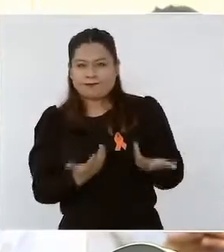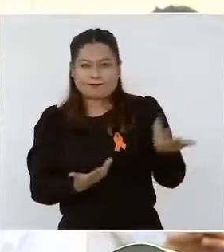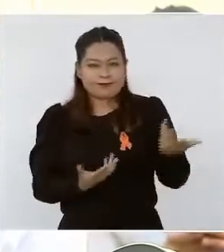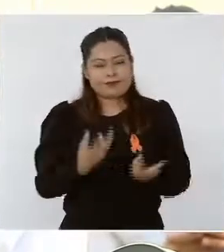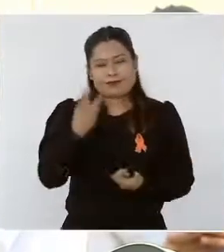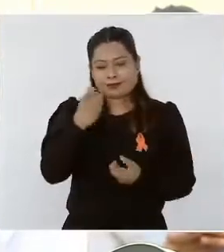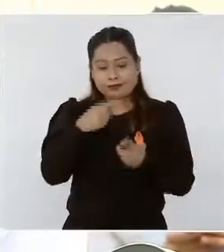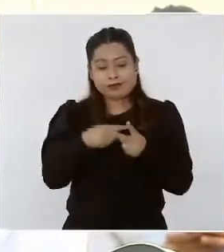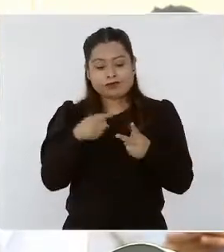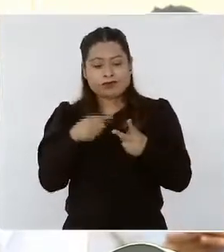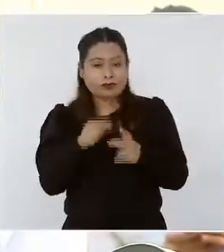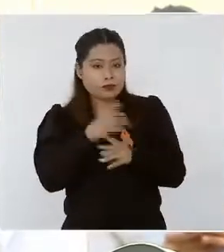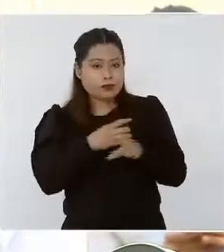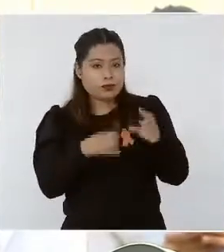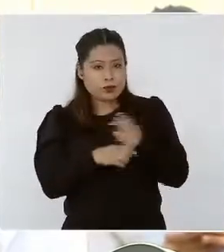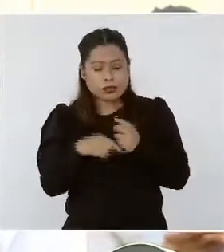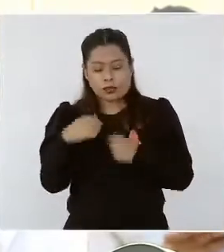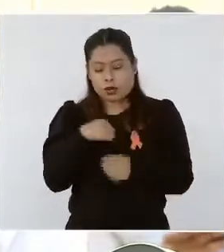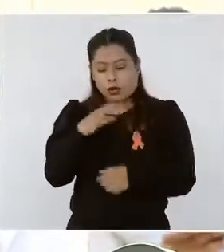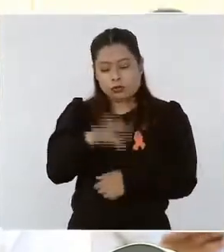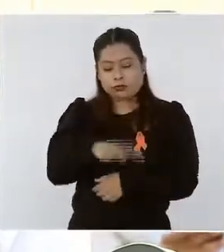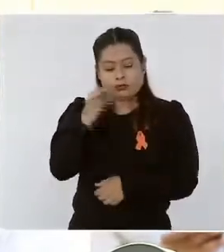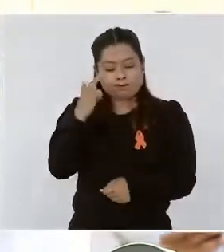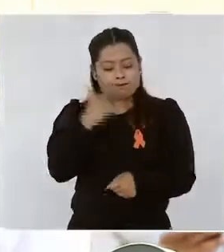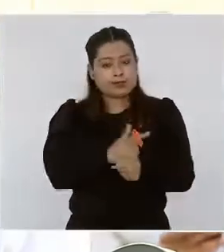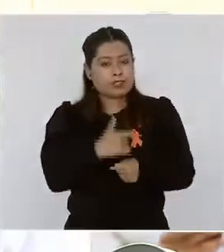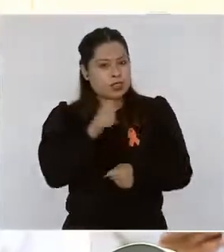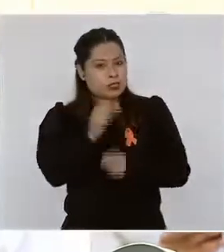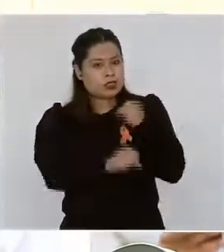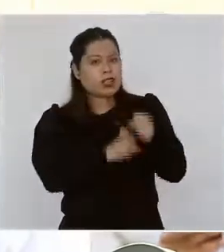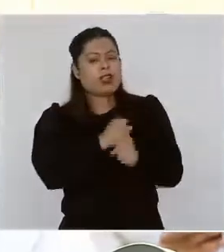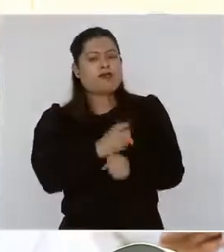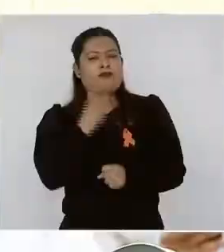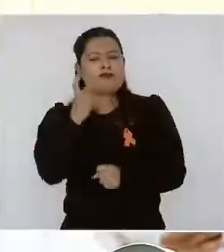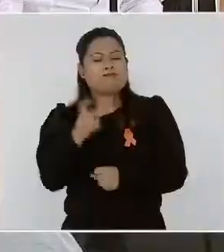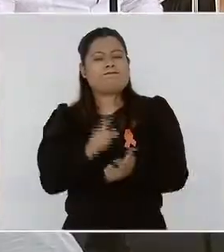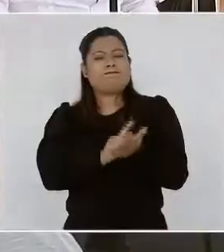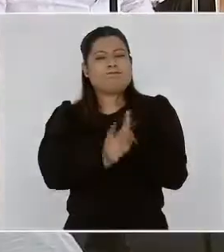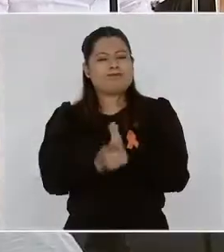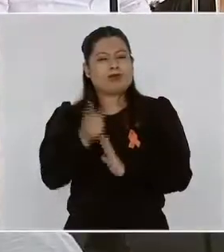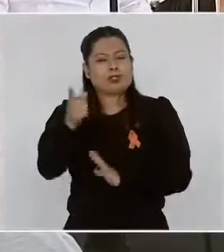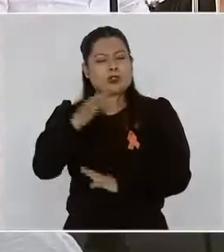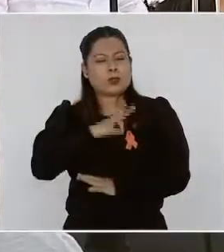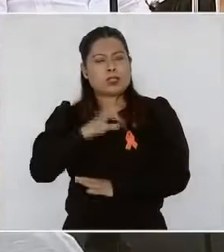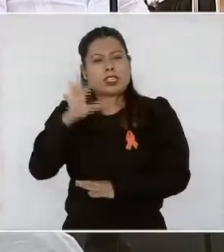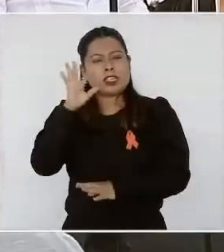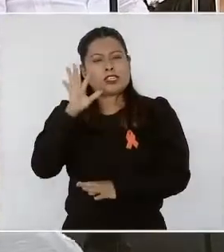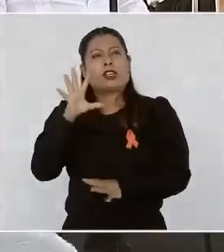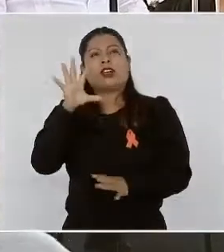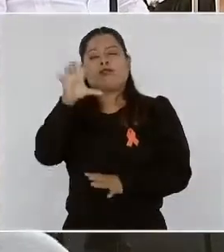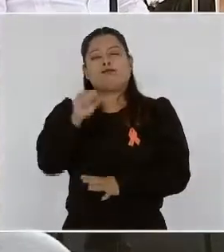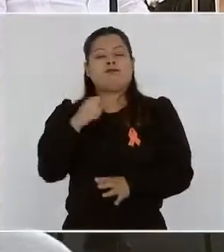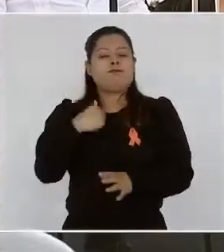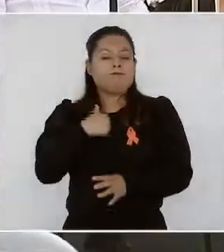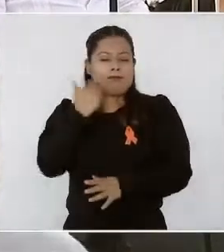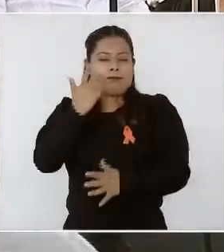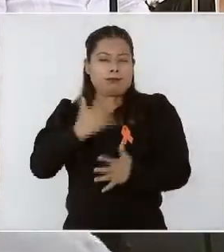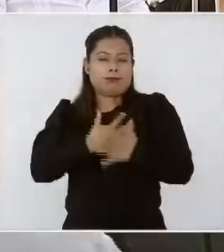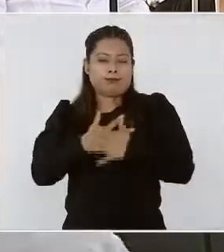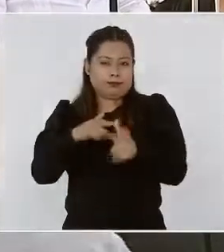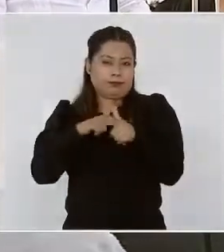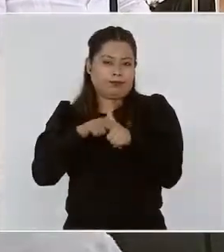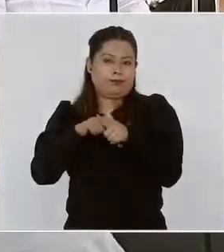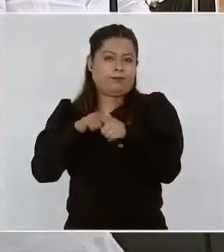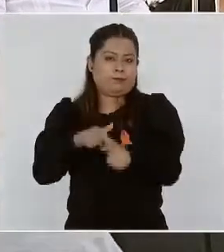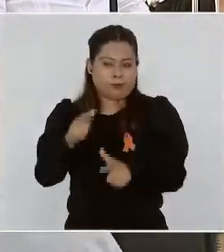tienes esas dos cosas que yo tuve la fortuna de descubrir a los 11 años, en ese momento vas a casarte con esa profesión, con esa